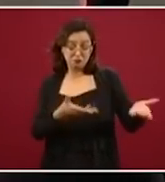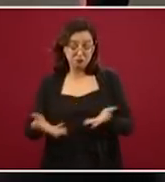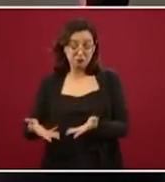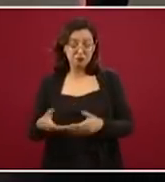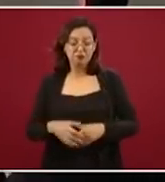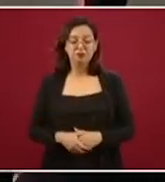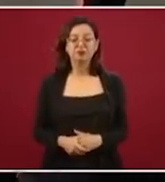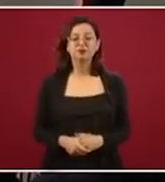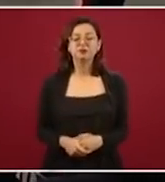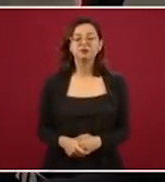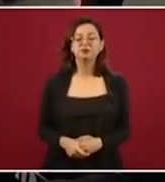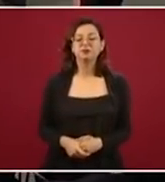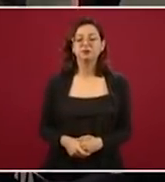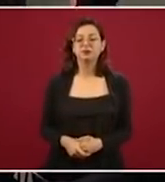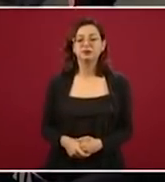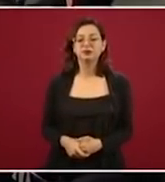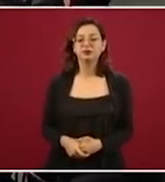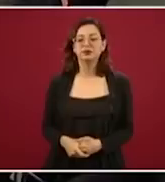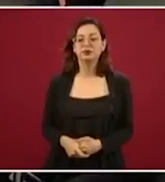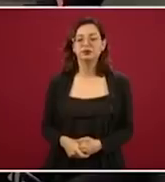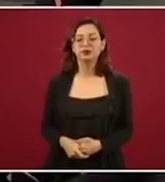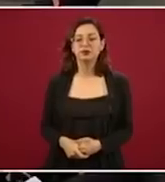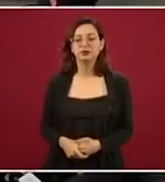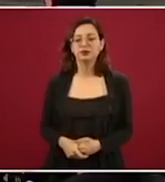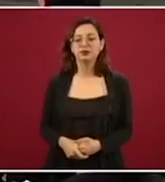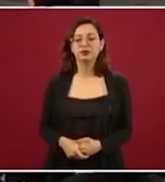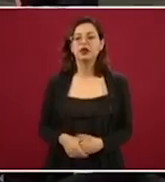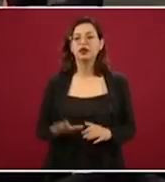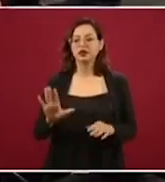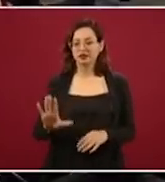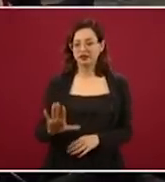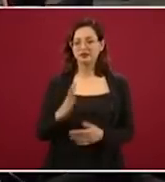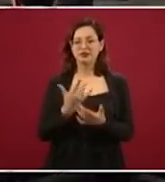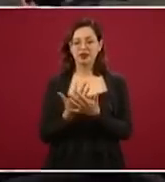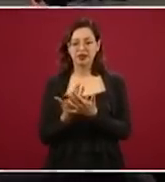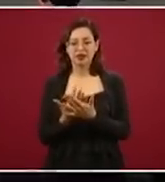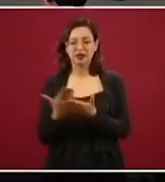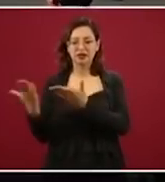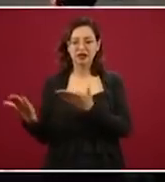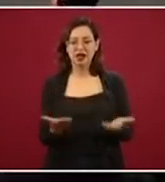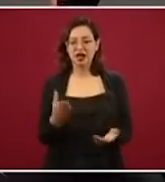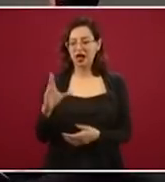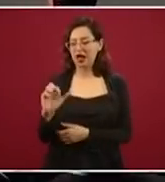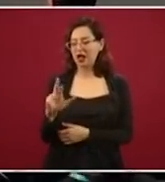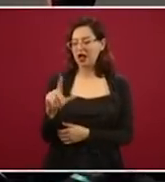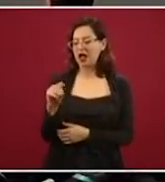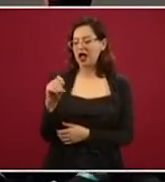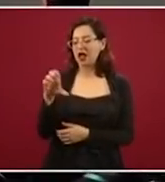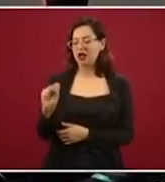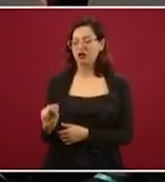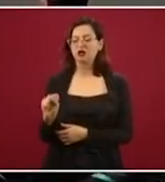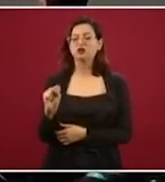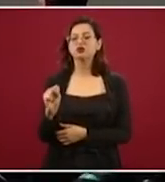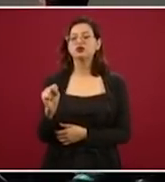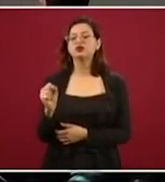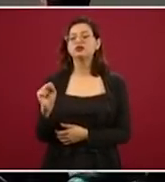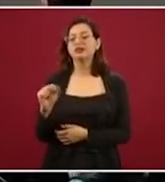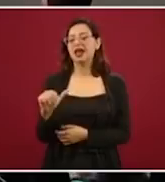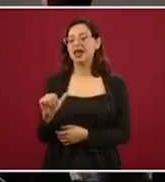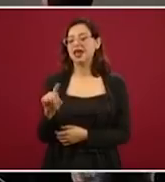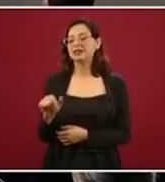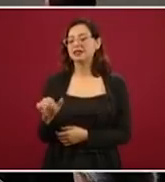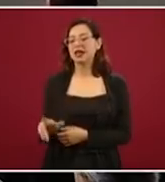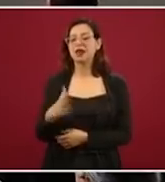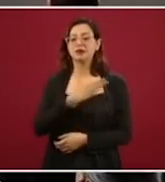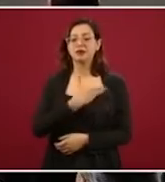esta constancia. Pero vamos a pedirle a Carlos Salazar, es presidente del Consejo Coordinador